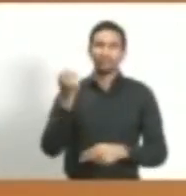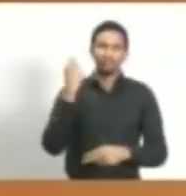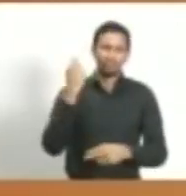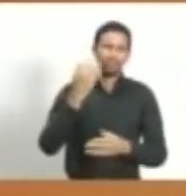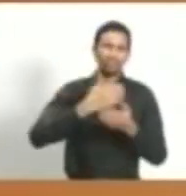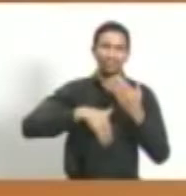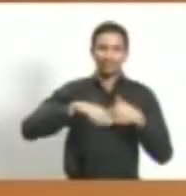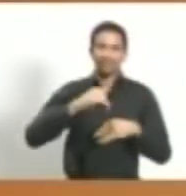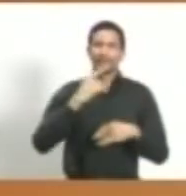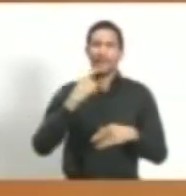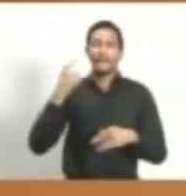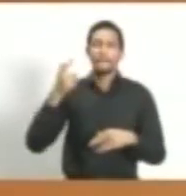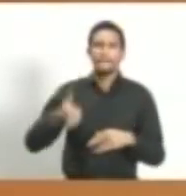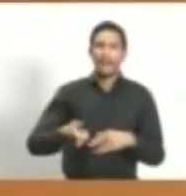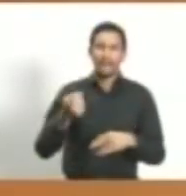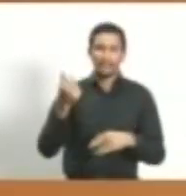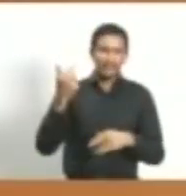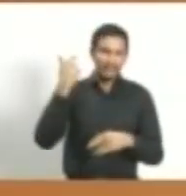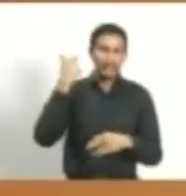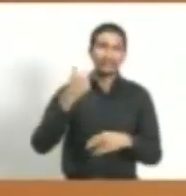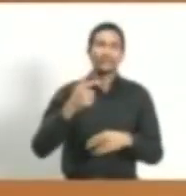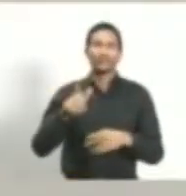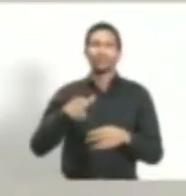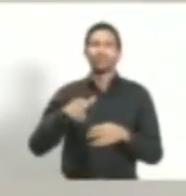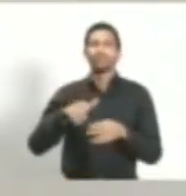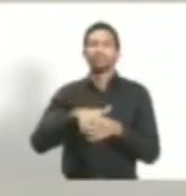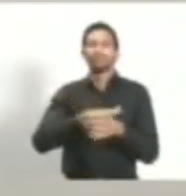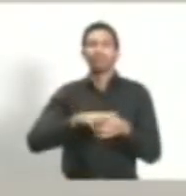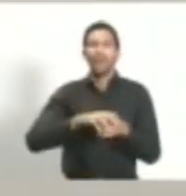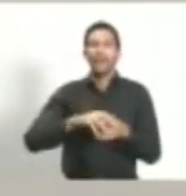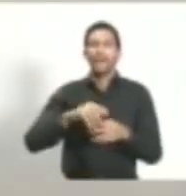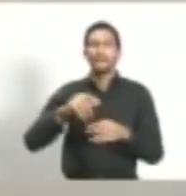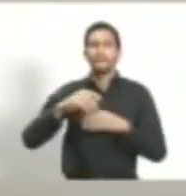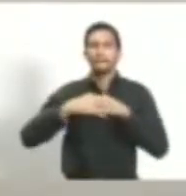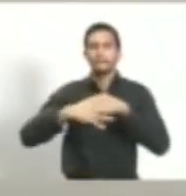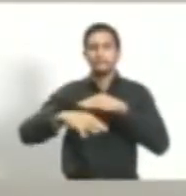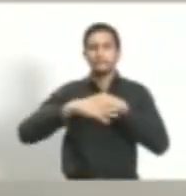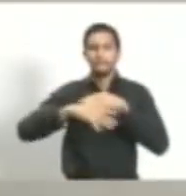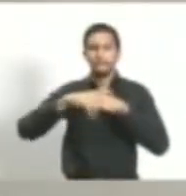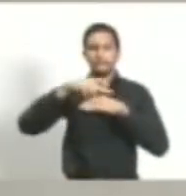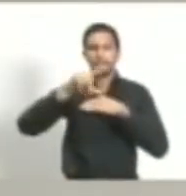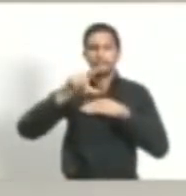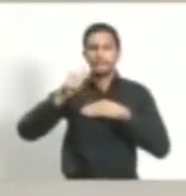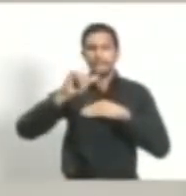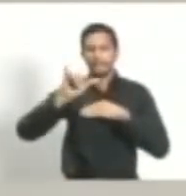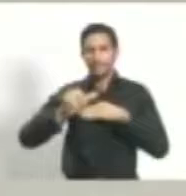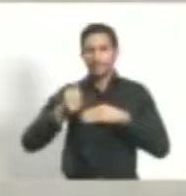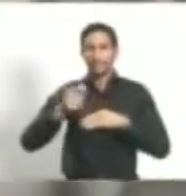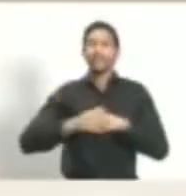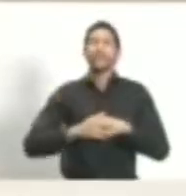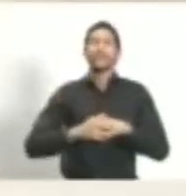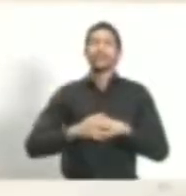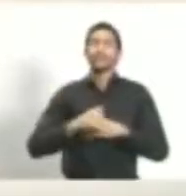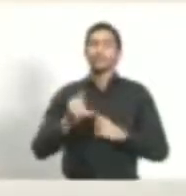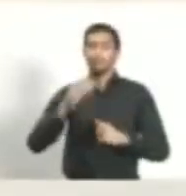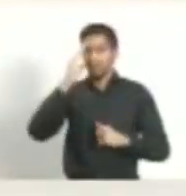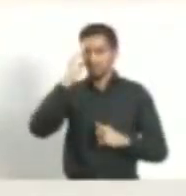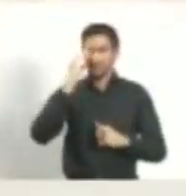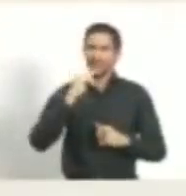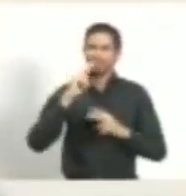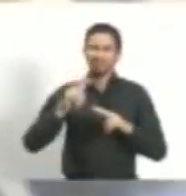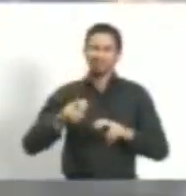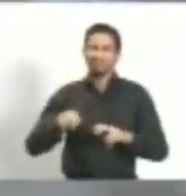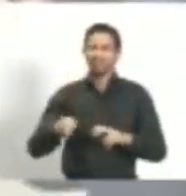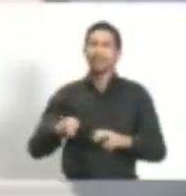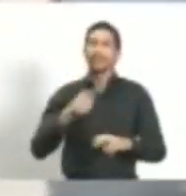el día anterior en el sector del corregimiento de la playa. De acuerdo a las primeras indagaciones de la policía, el venezolano se dedicaba como